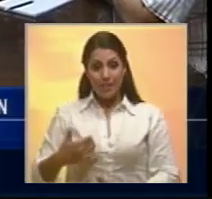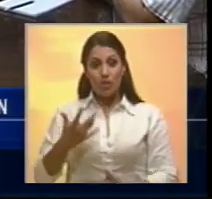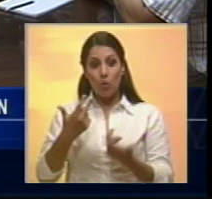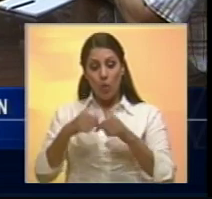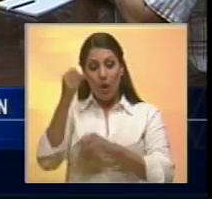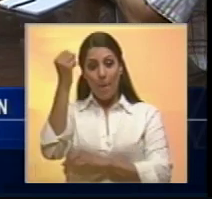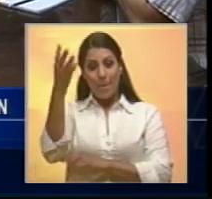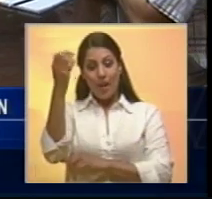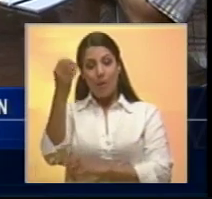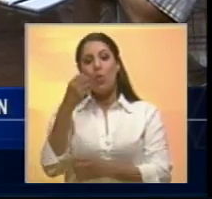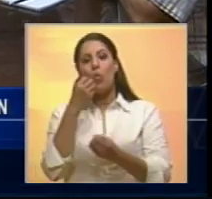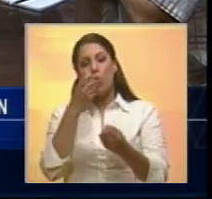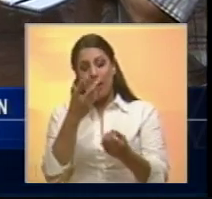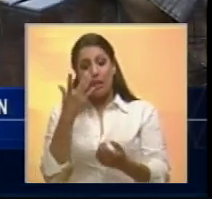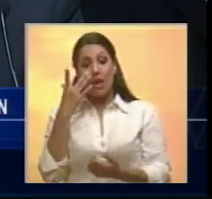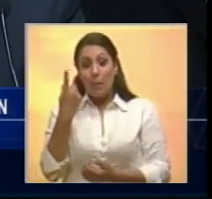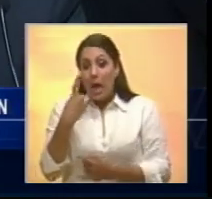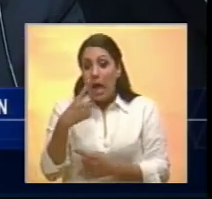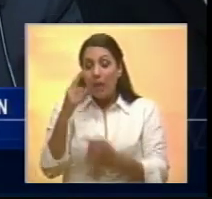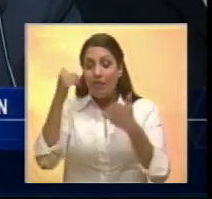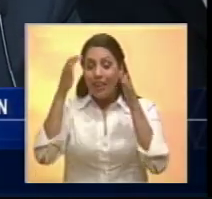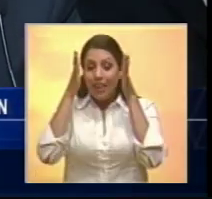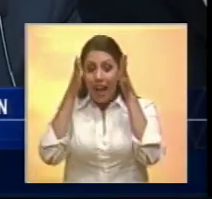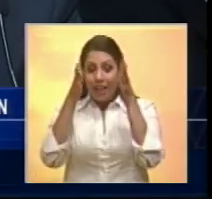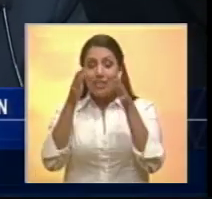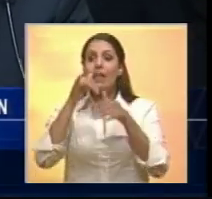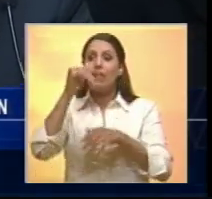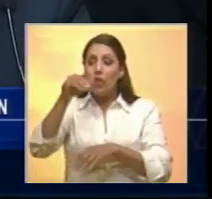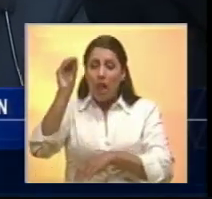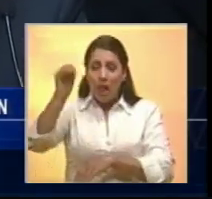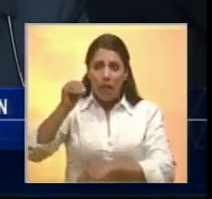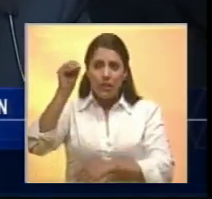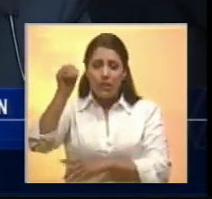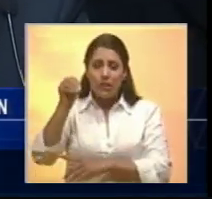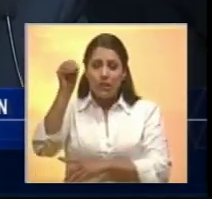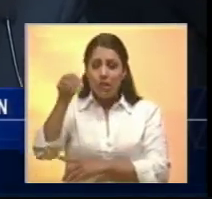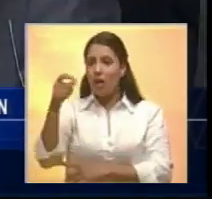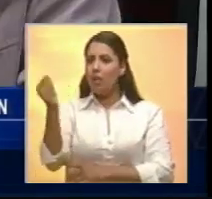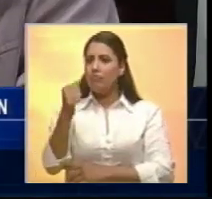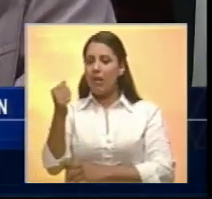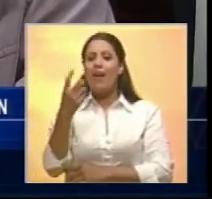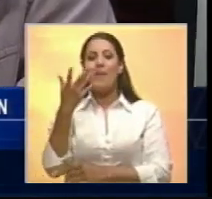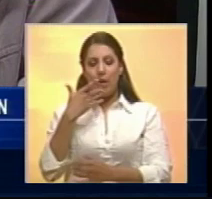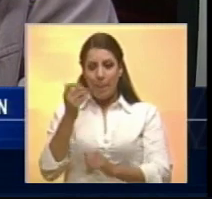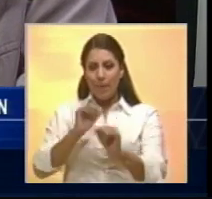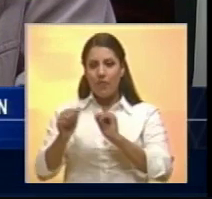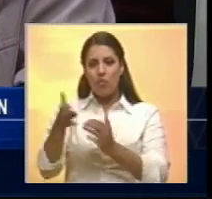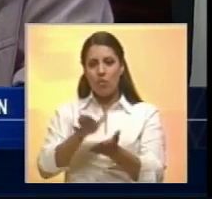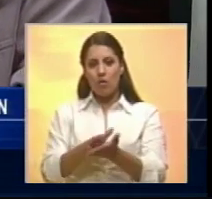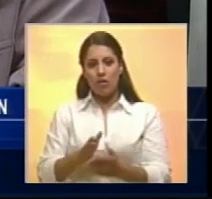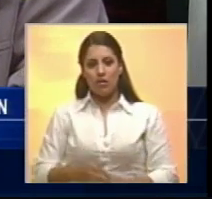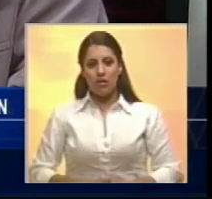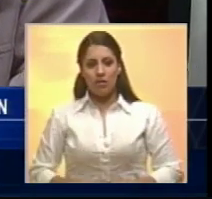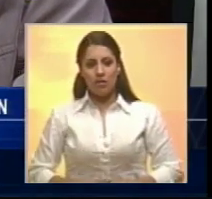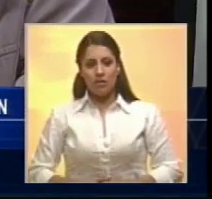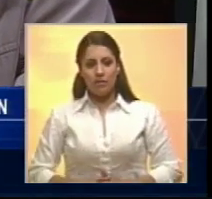instancia parlamentaria, afirmó que si se hubiese prestado atención a las denuncias de la comisión, se hubiesen evitado las muertes.